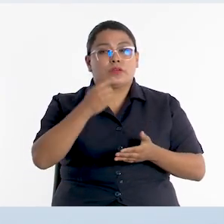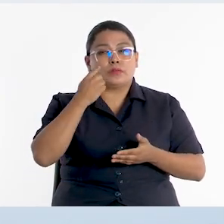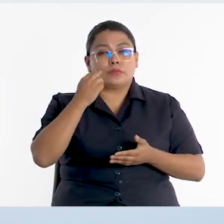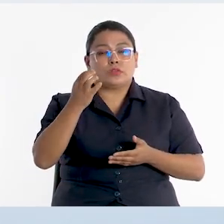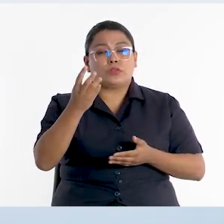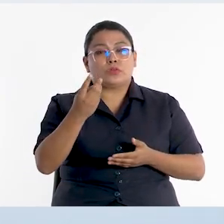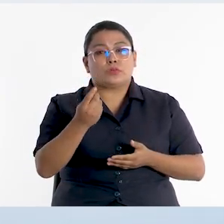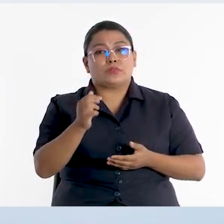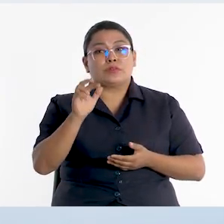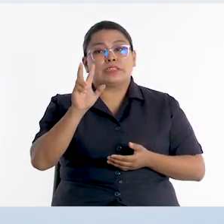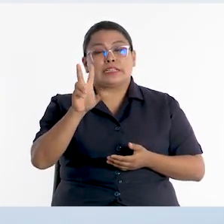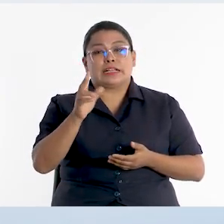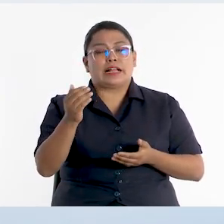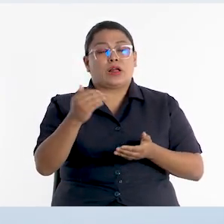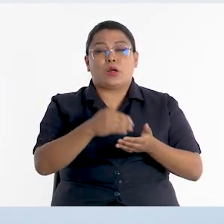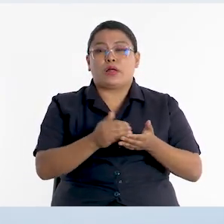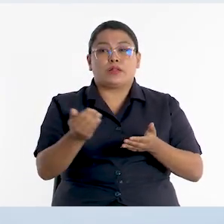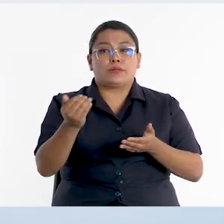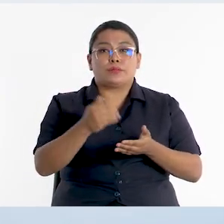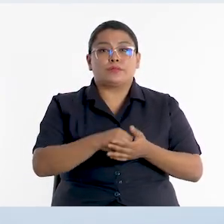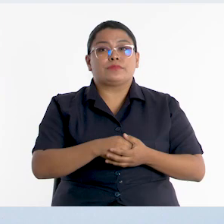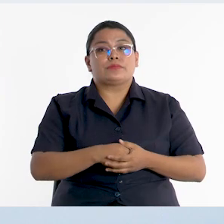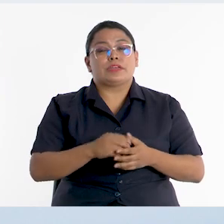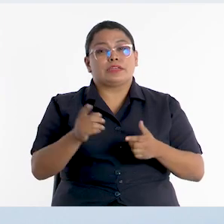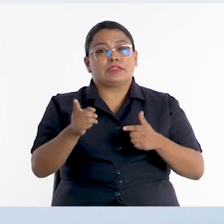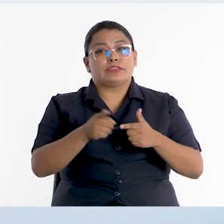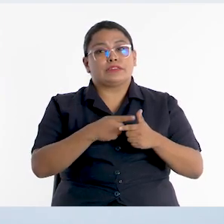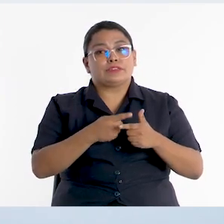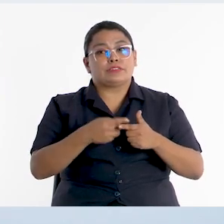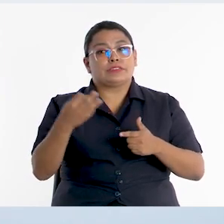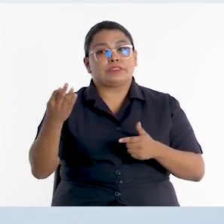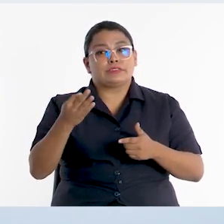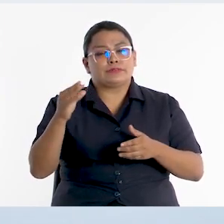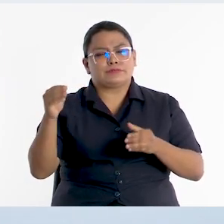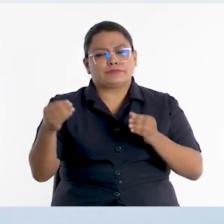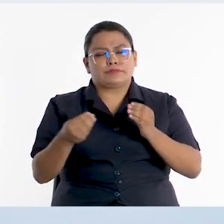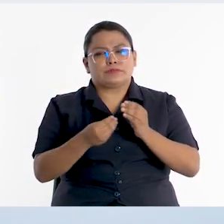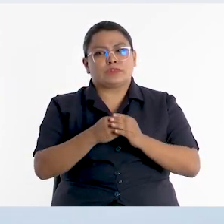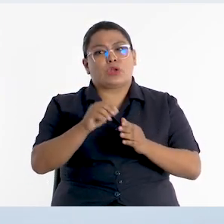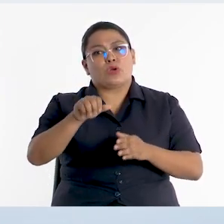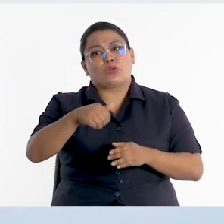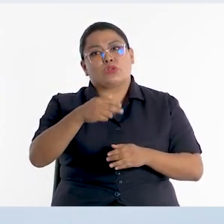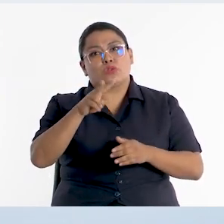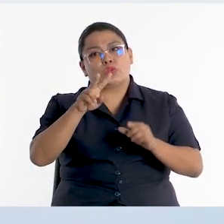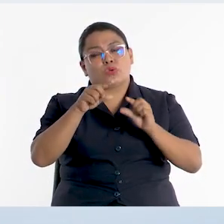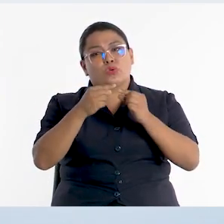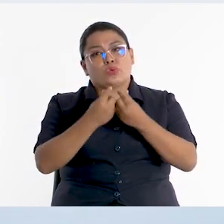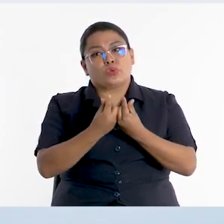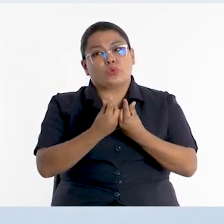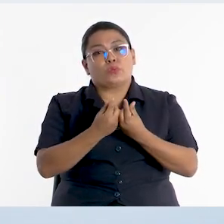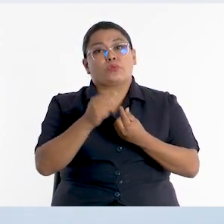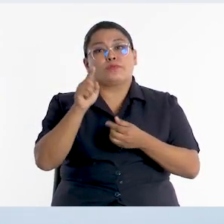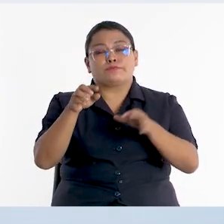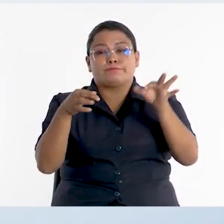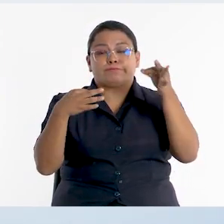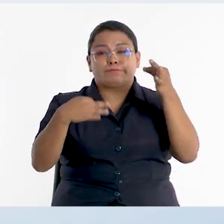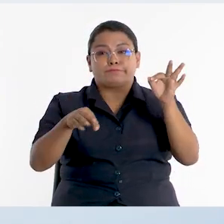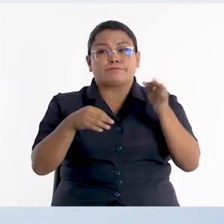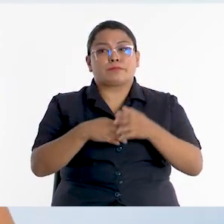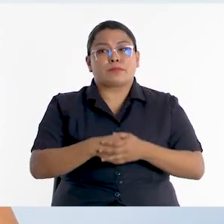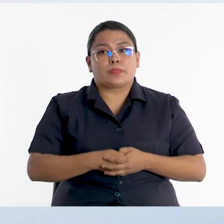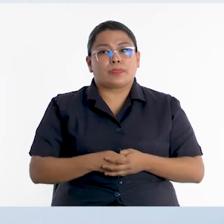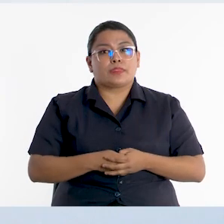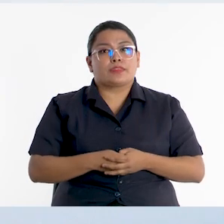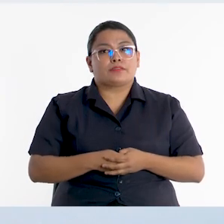Nuevamente, esta cantidad se repite 3 veces. Entonces debo de agregar otros 2 grupos de estas tarjetas.